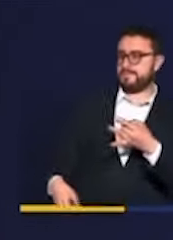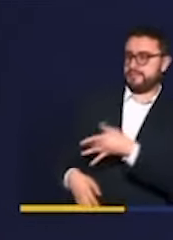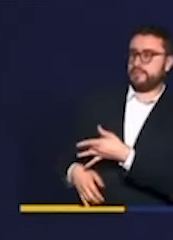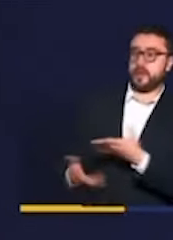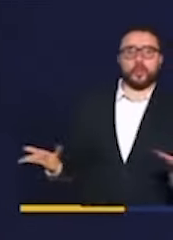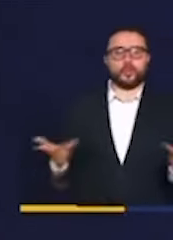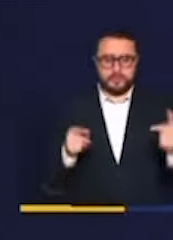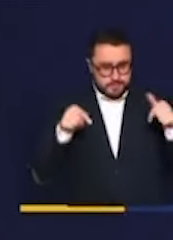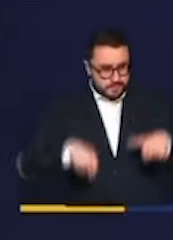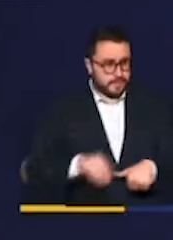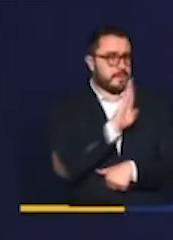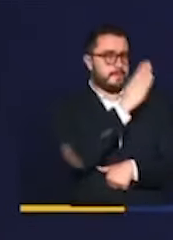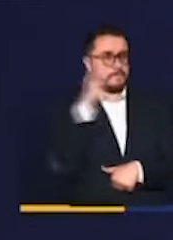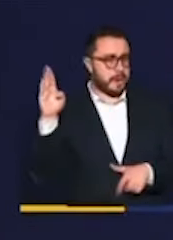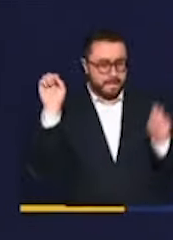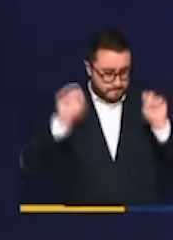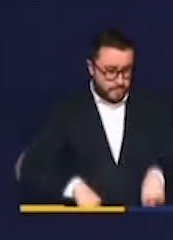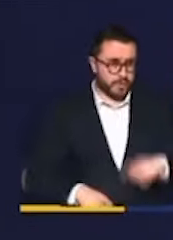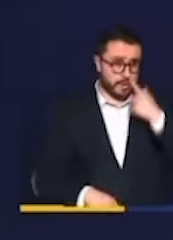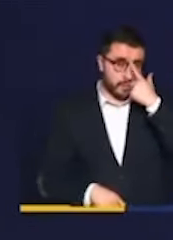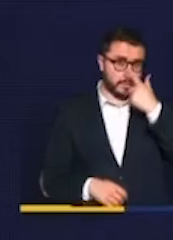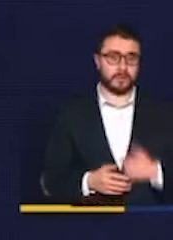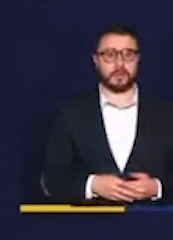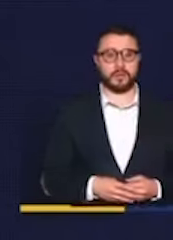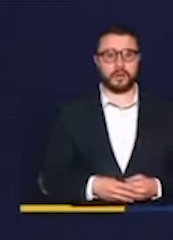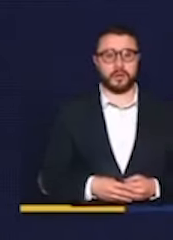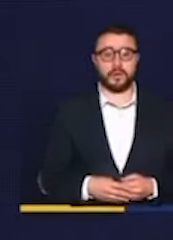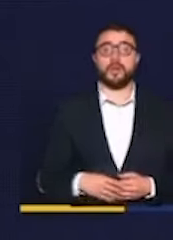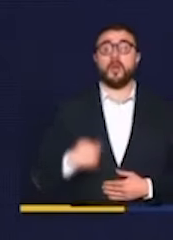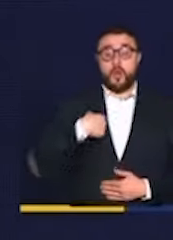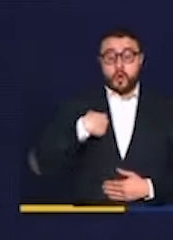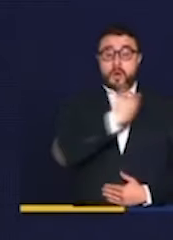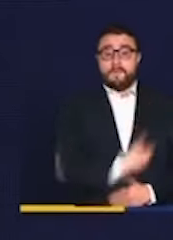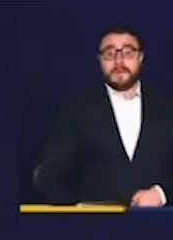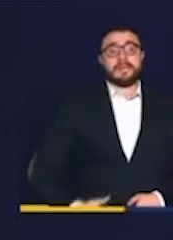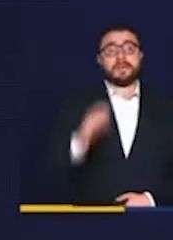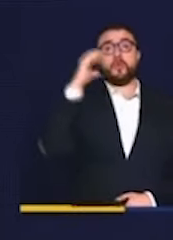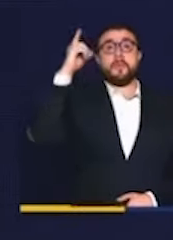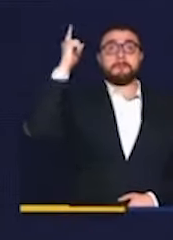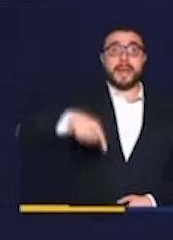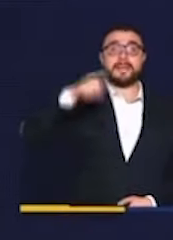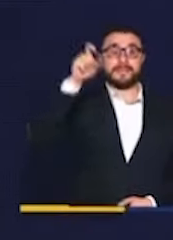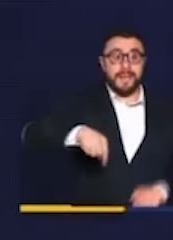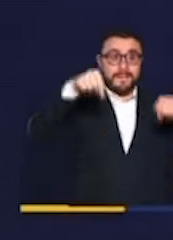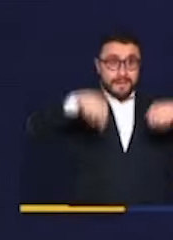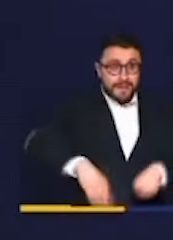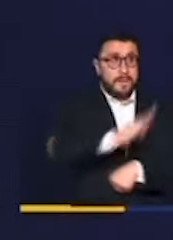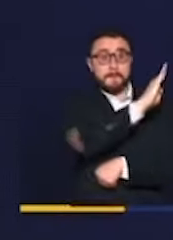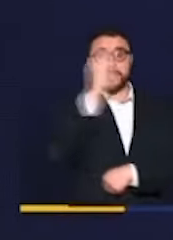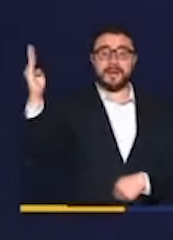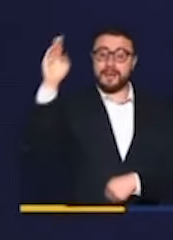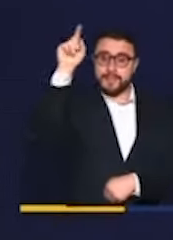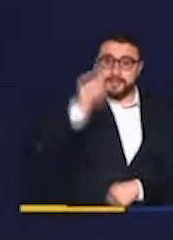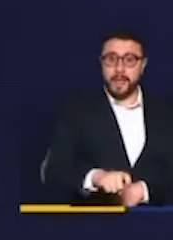Barranquilla. Es más, la indicación que ha dado el presidente de la República es que sea en Barranquilla, porque aquí